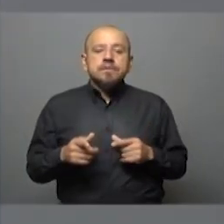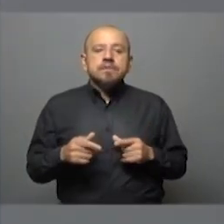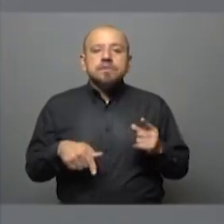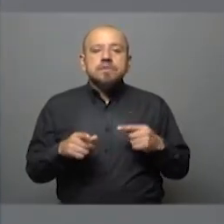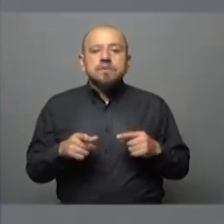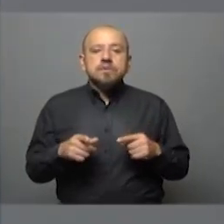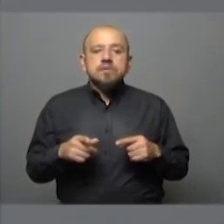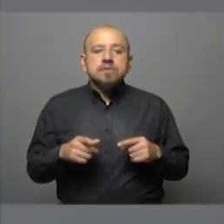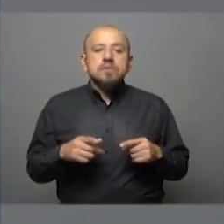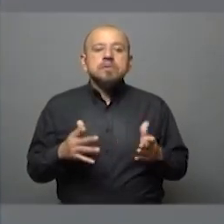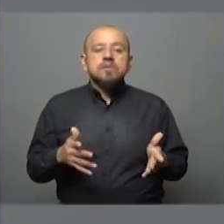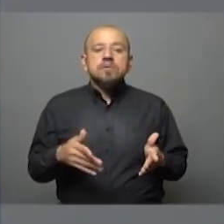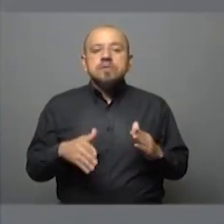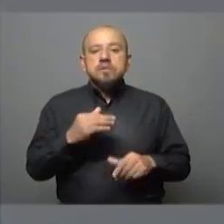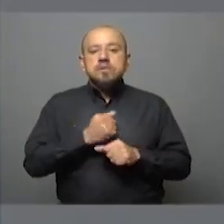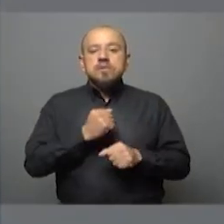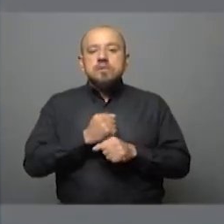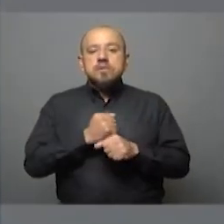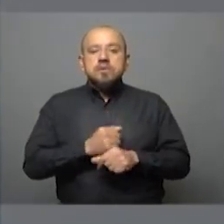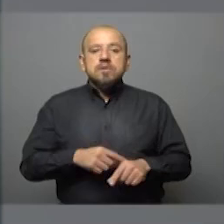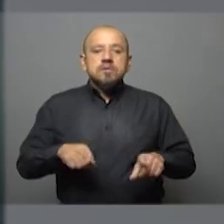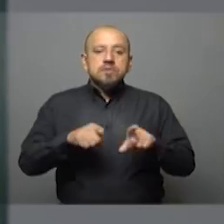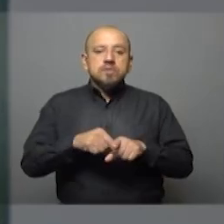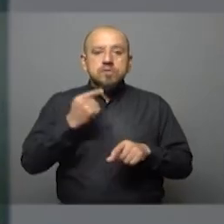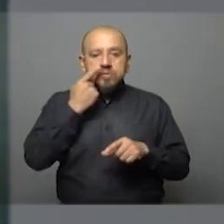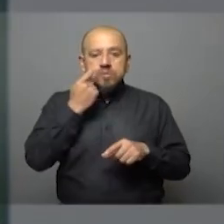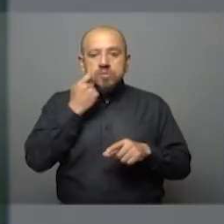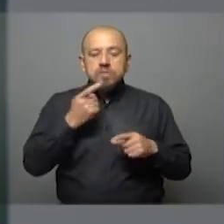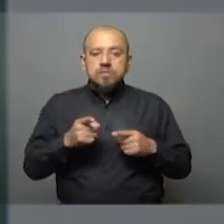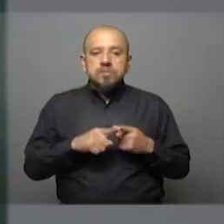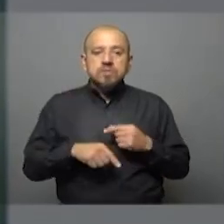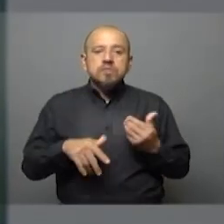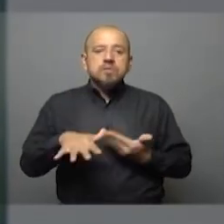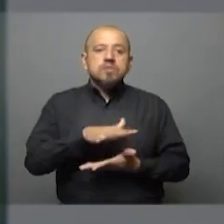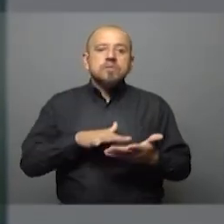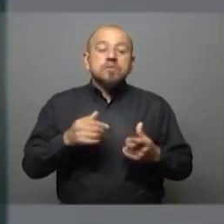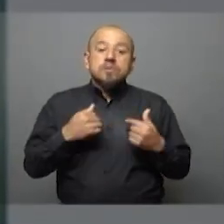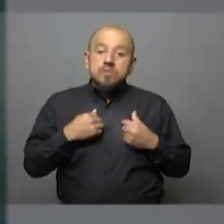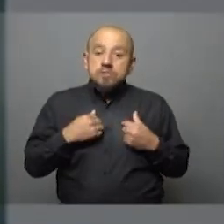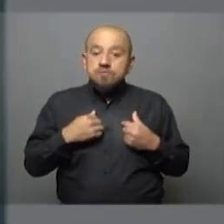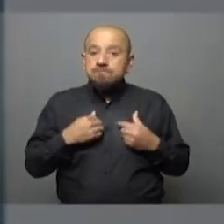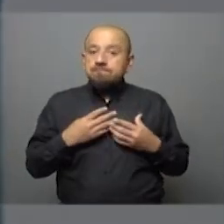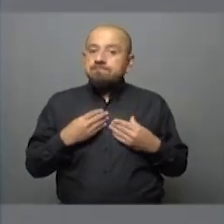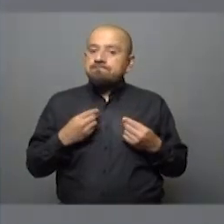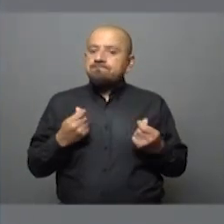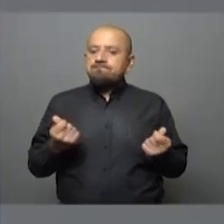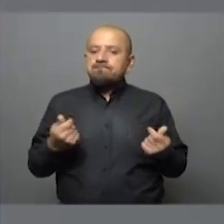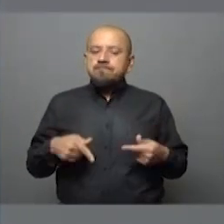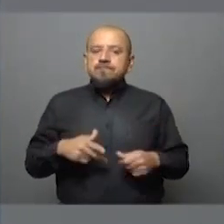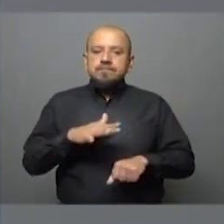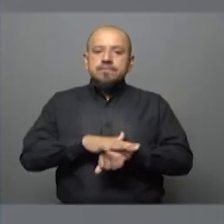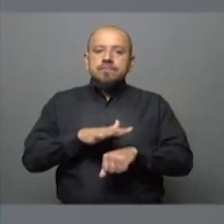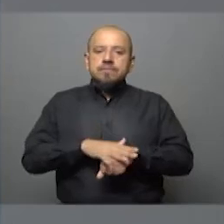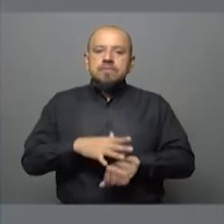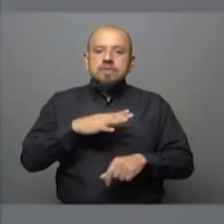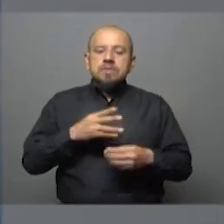se va a encargar ella y sale a trabajar igual que el hombre se va a desbalancear mucho de la situación y me da la sensación de que vivimos en un tiempo en